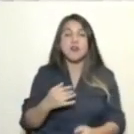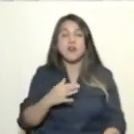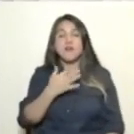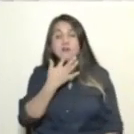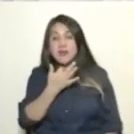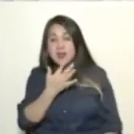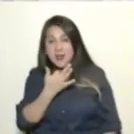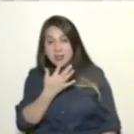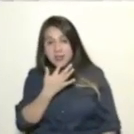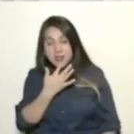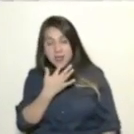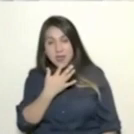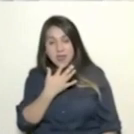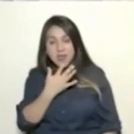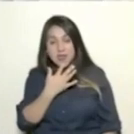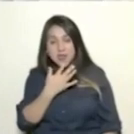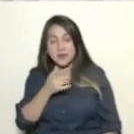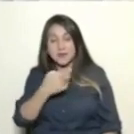finlandeses